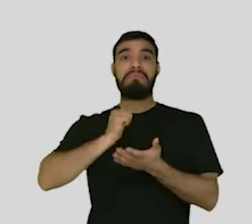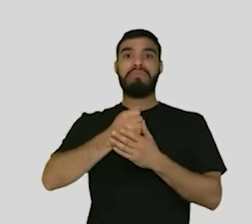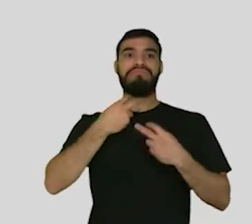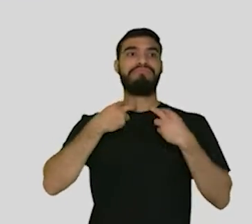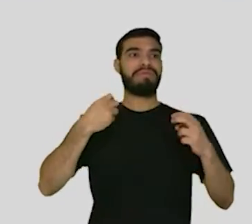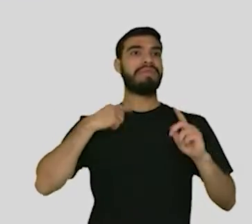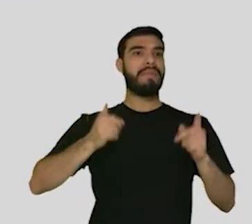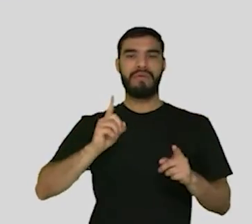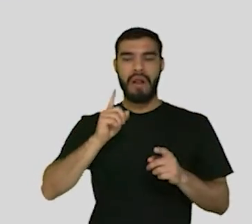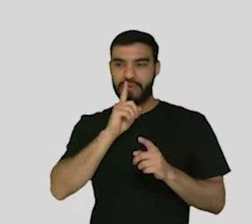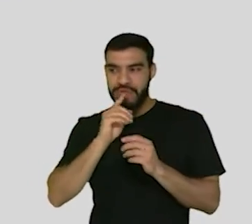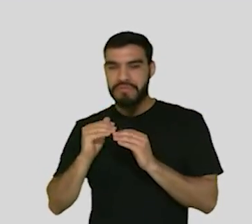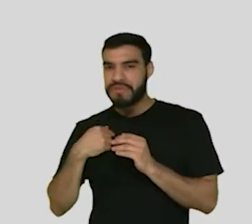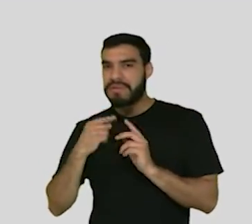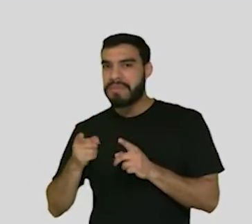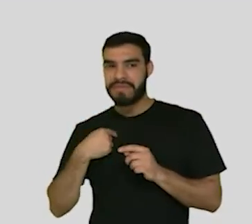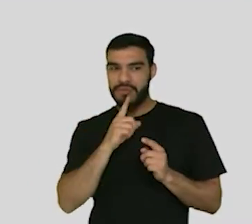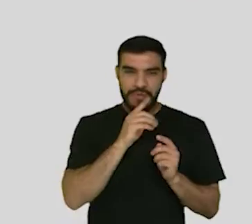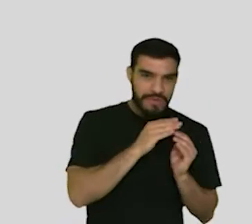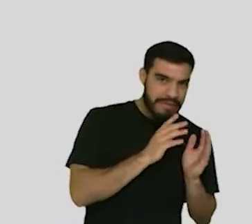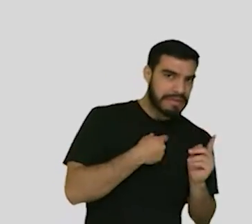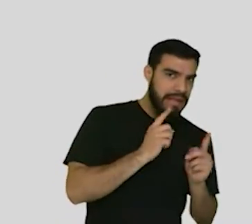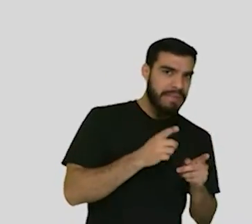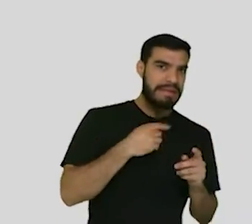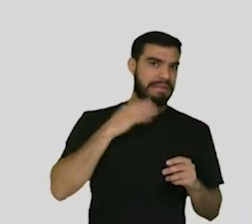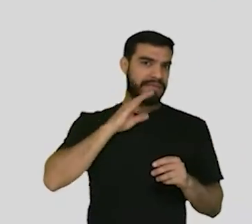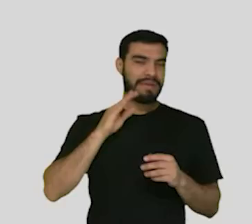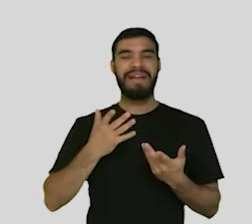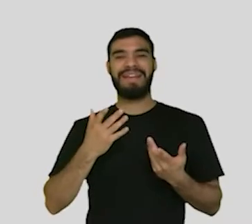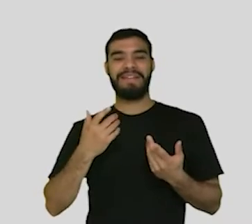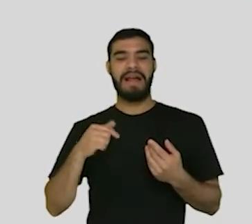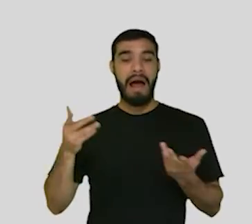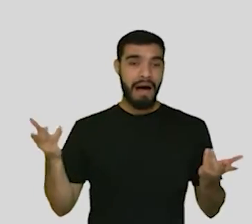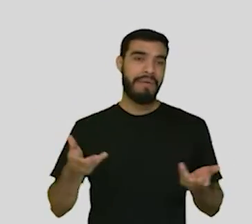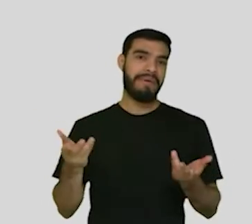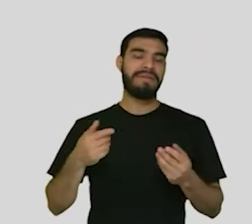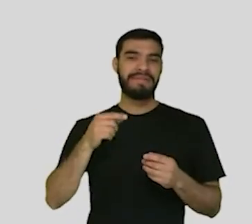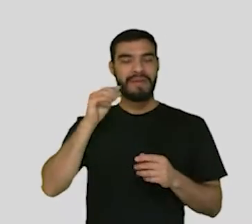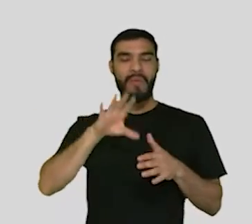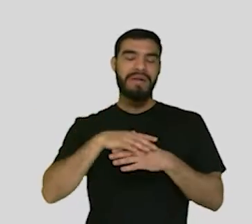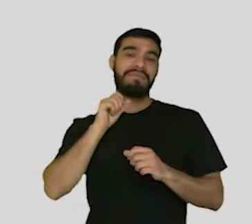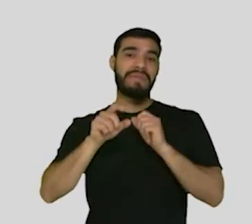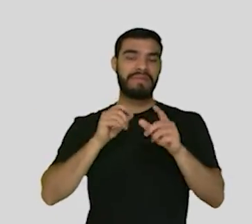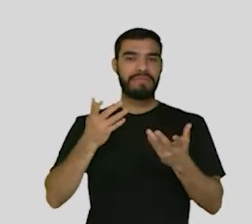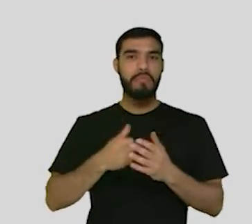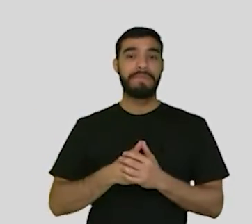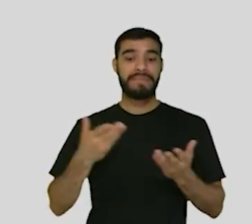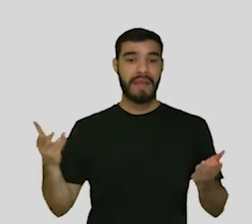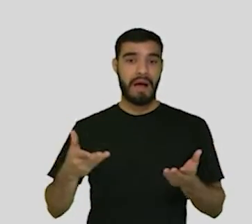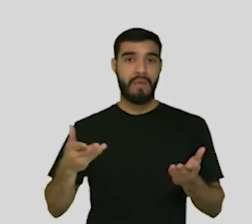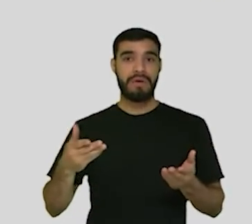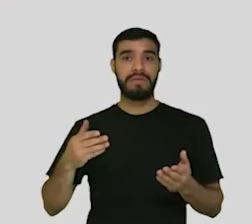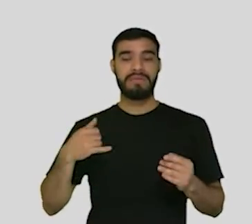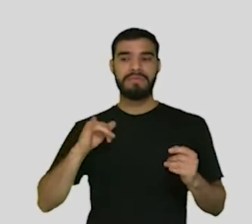Pero que yepope a yepa. Sienta pisar en lo vaquere. Ahora, todo esto para decir que ahora cuando estamos en